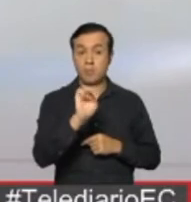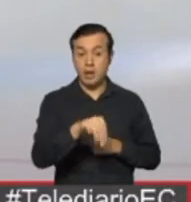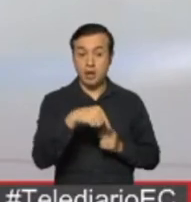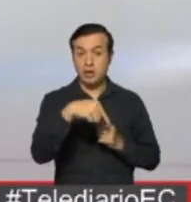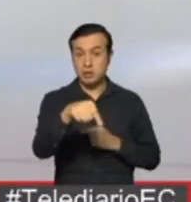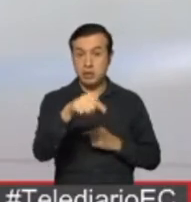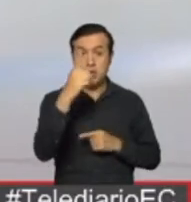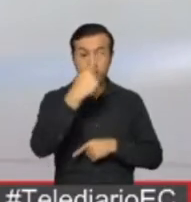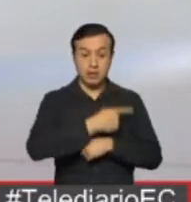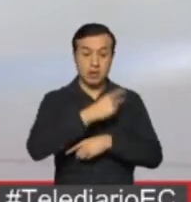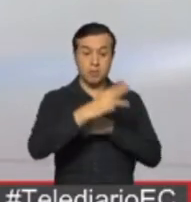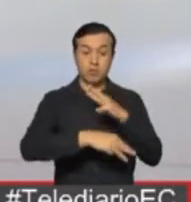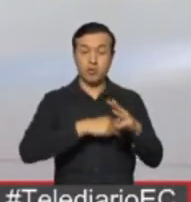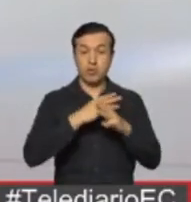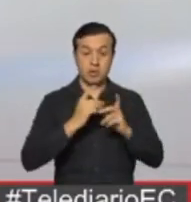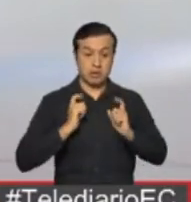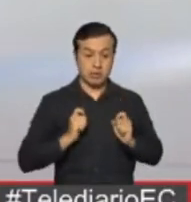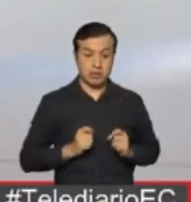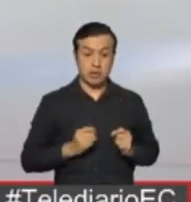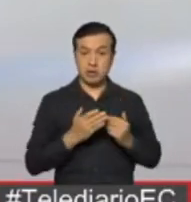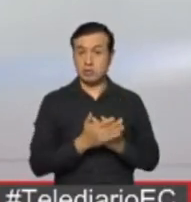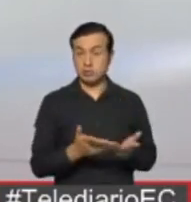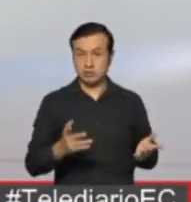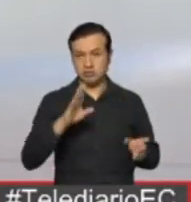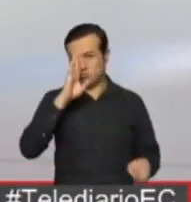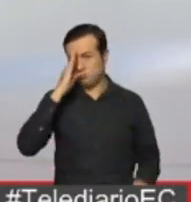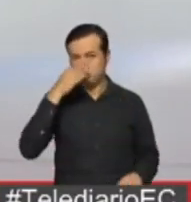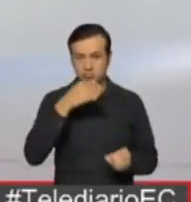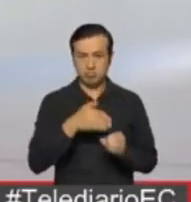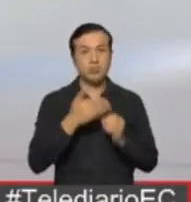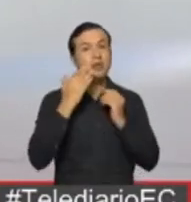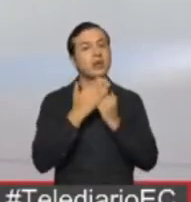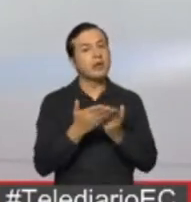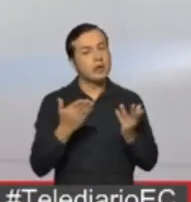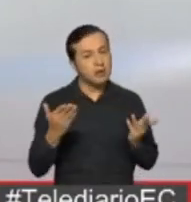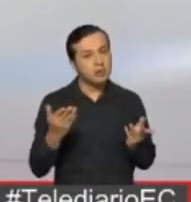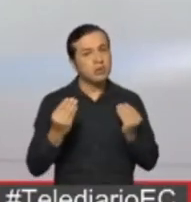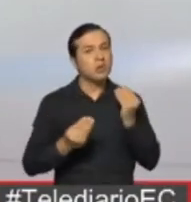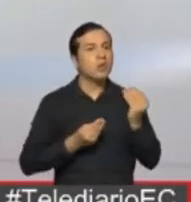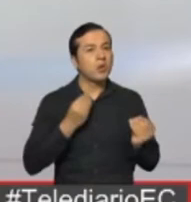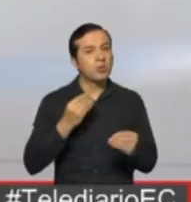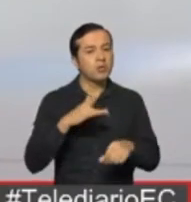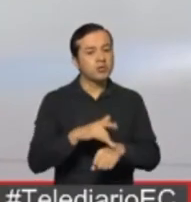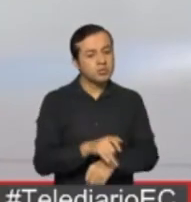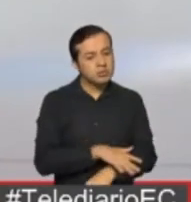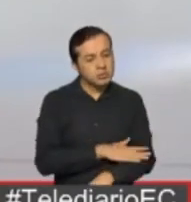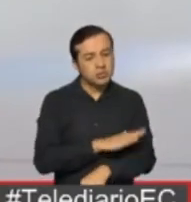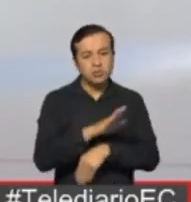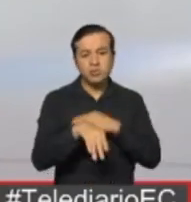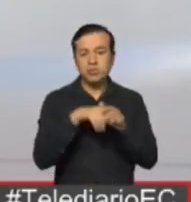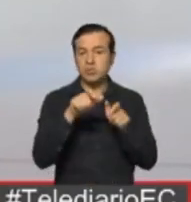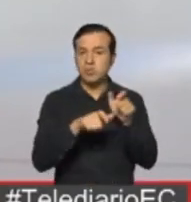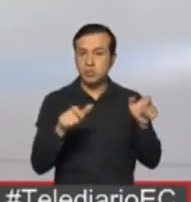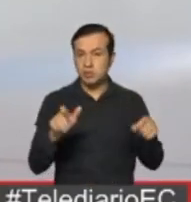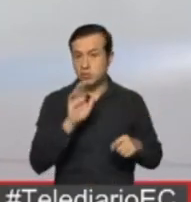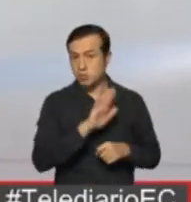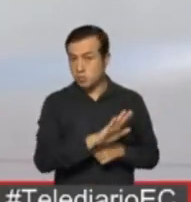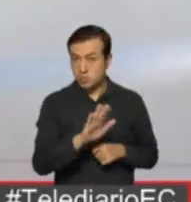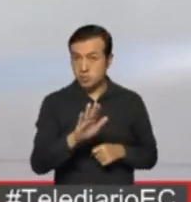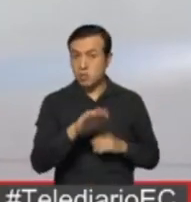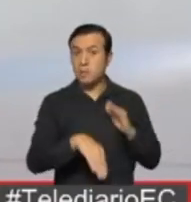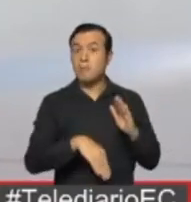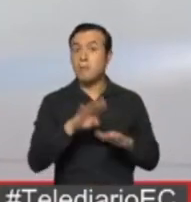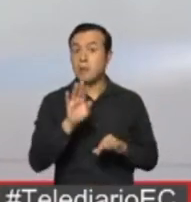contra el cáncer y uno de los principales objetivos es esto no llegar a hacer conciencia en toda la población y de alguna manera